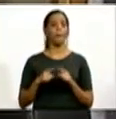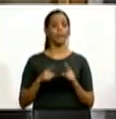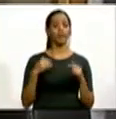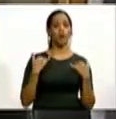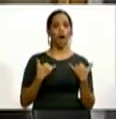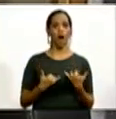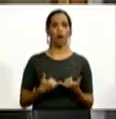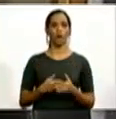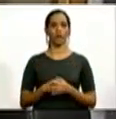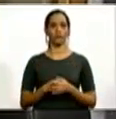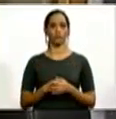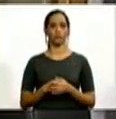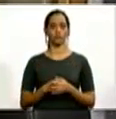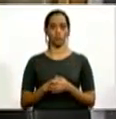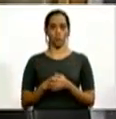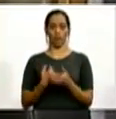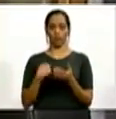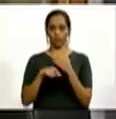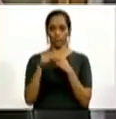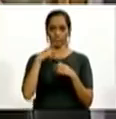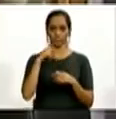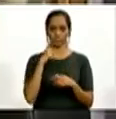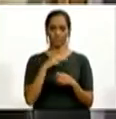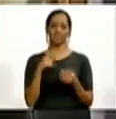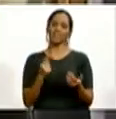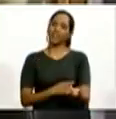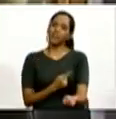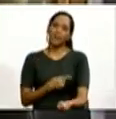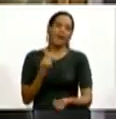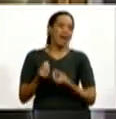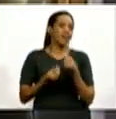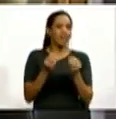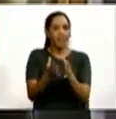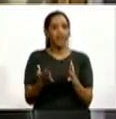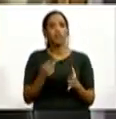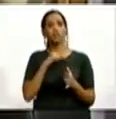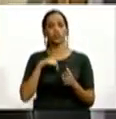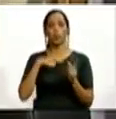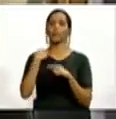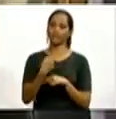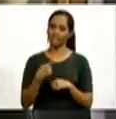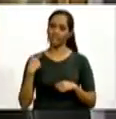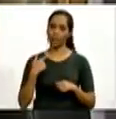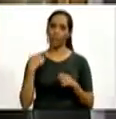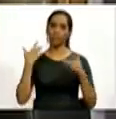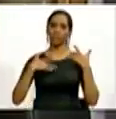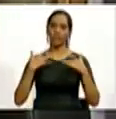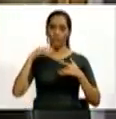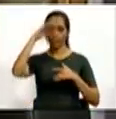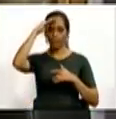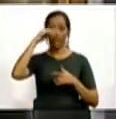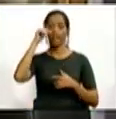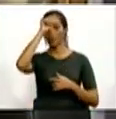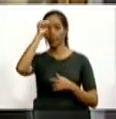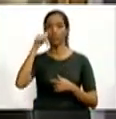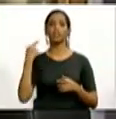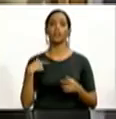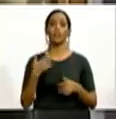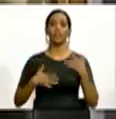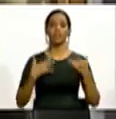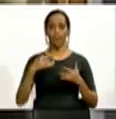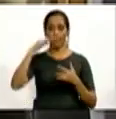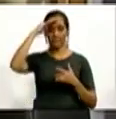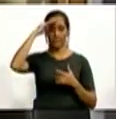ahora, ahora, cuando vamos a la política real, hermanos, hagan lo que les dé la gana. Nosotros mañana tenemos ejercicios militares. El domingo tenemos ejercicios